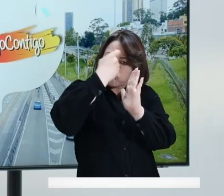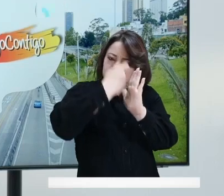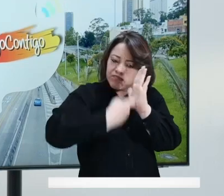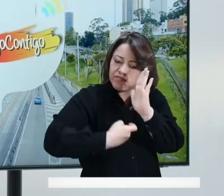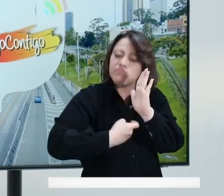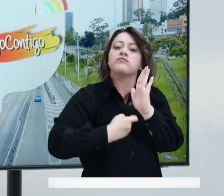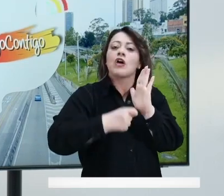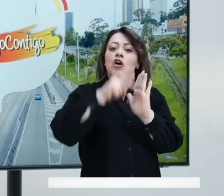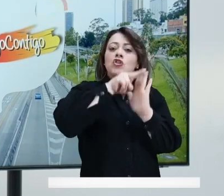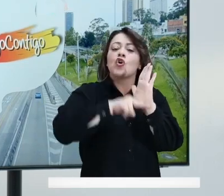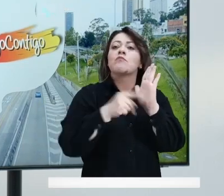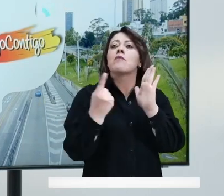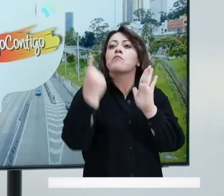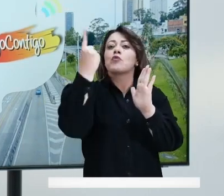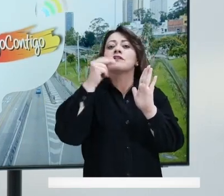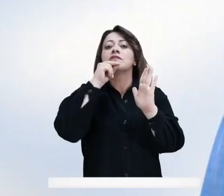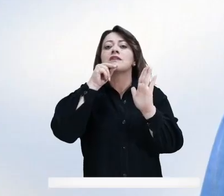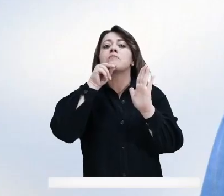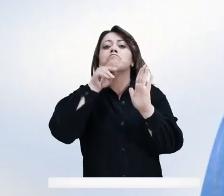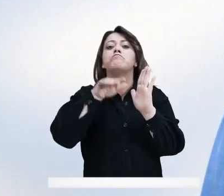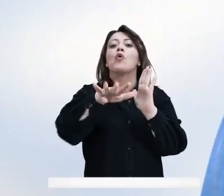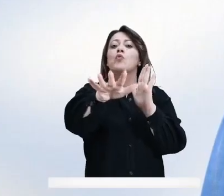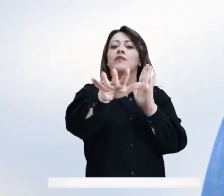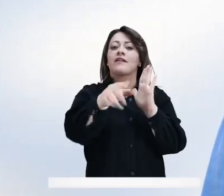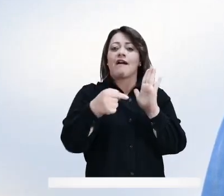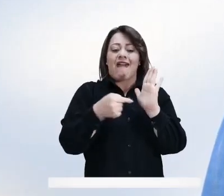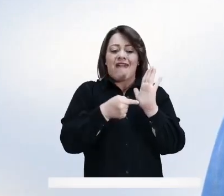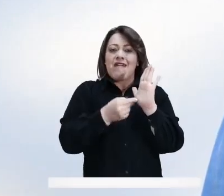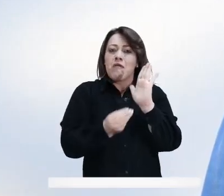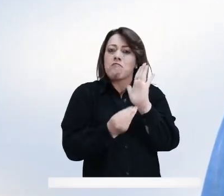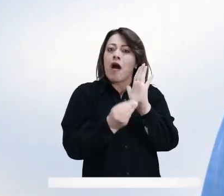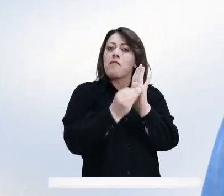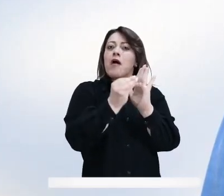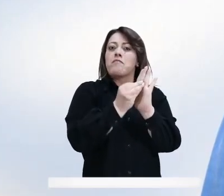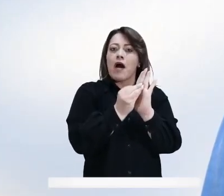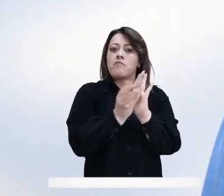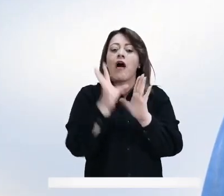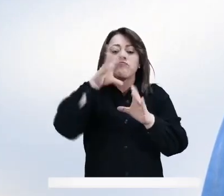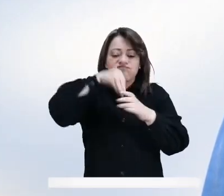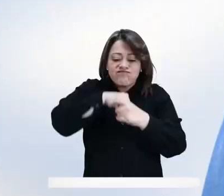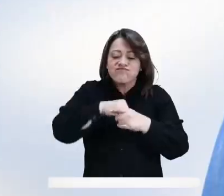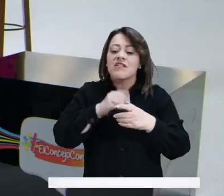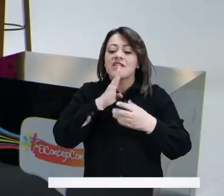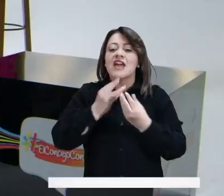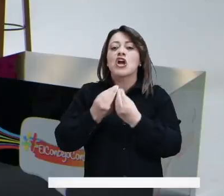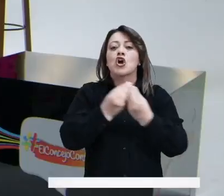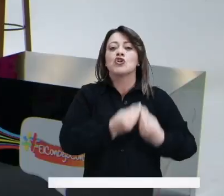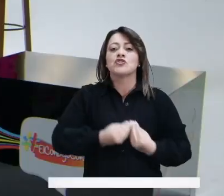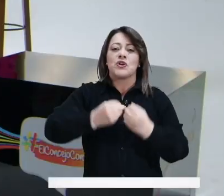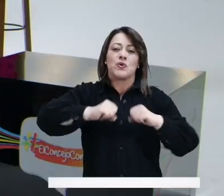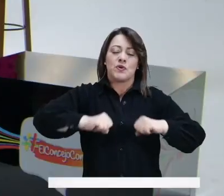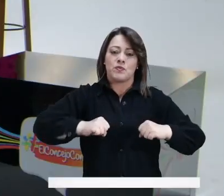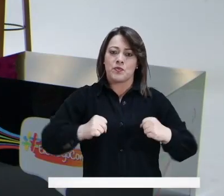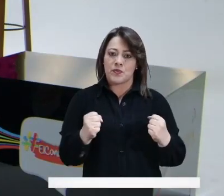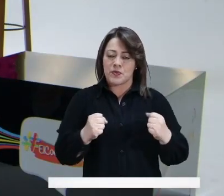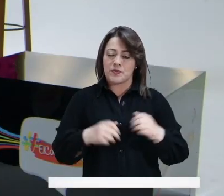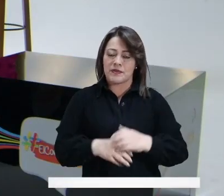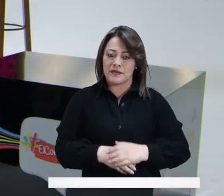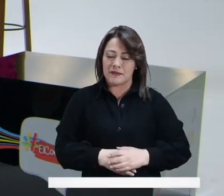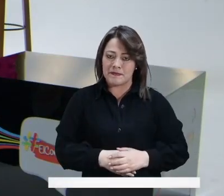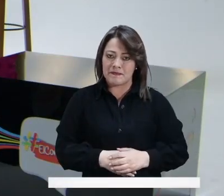reformulación de la política pública, Andrés, estar muy presentes el Consejo de Bogotá. No se llega